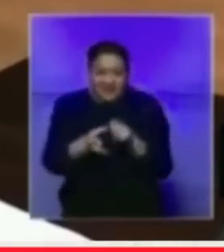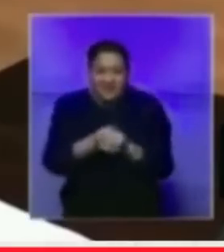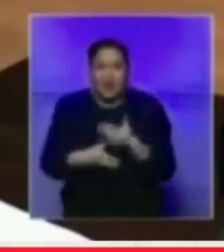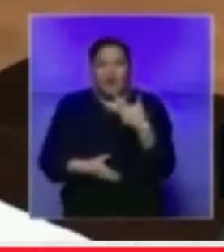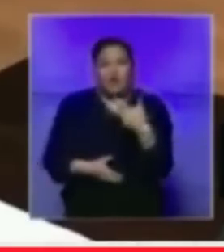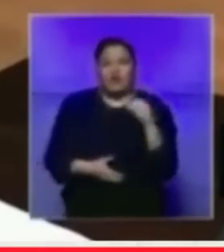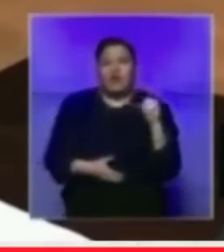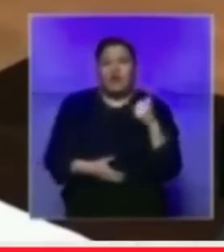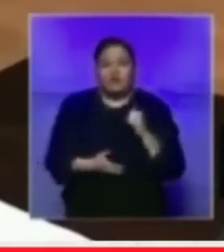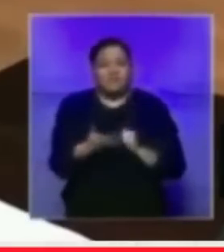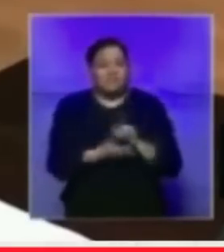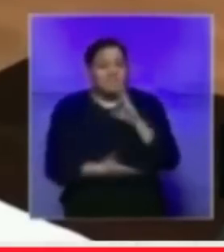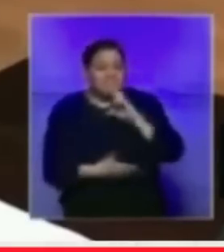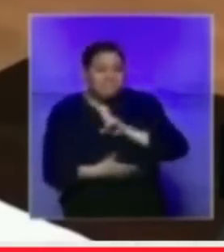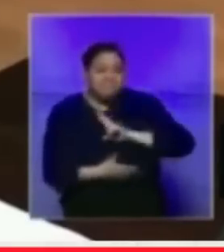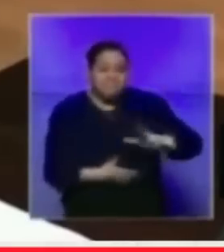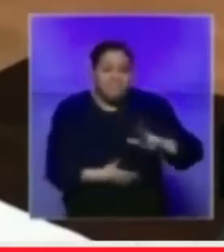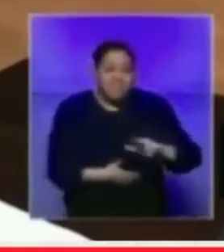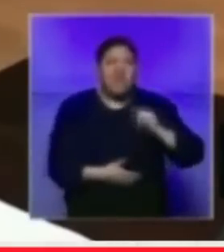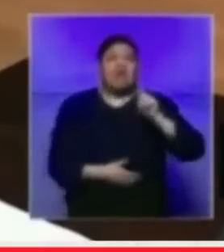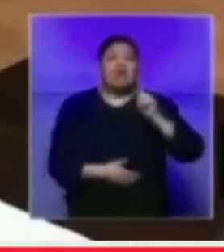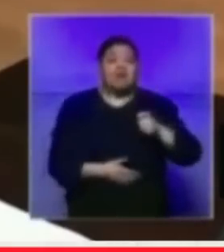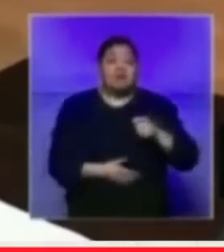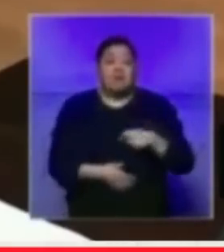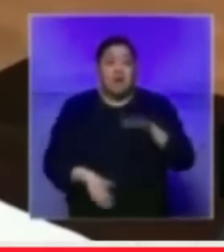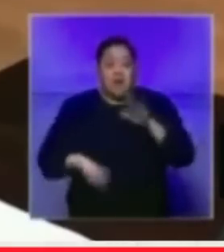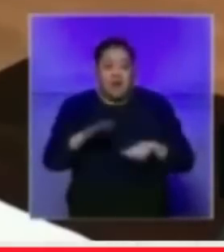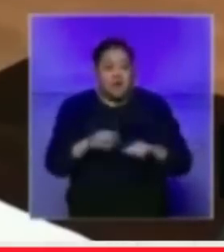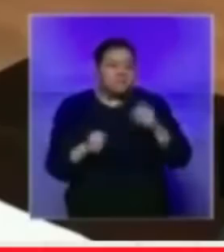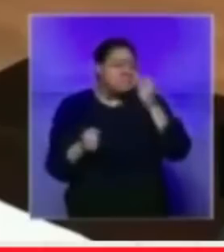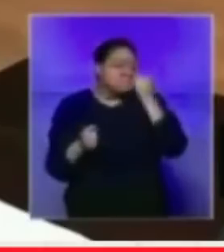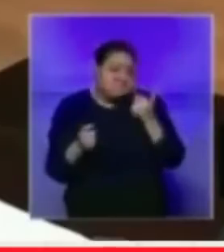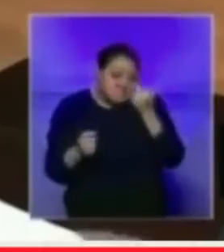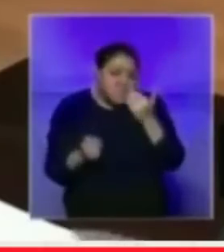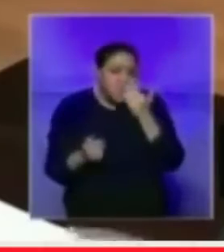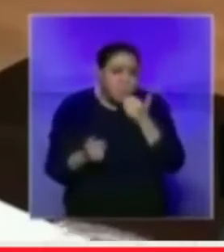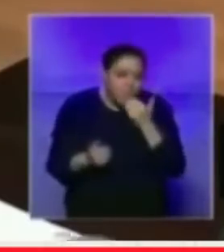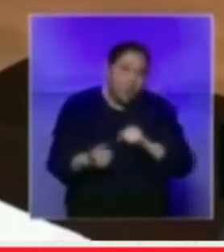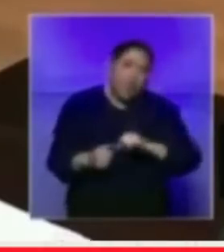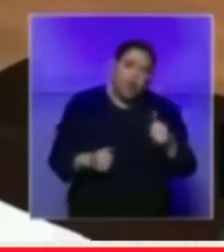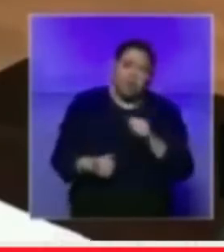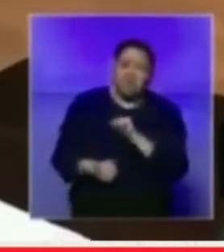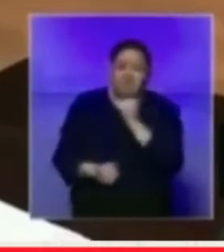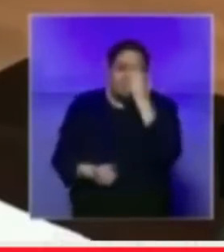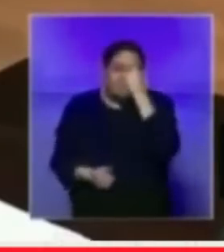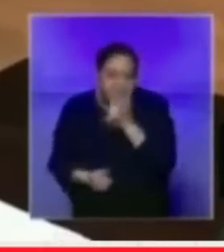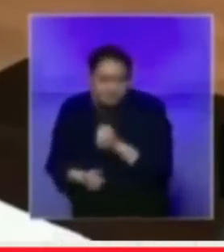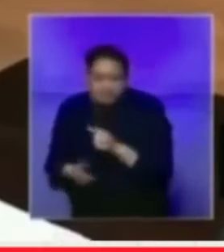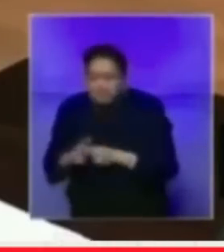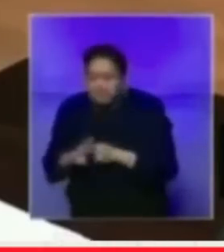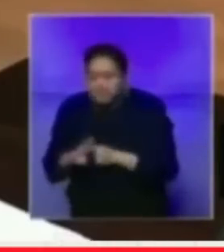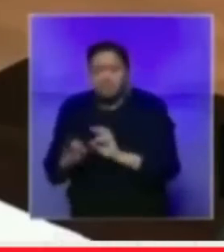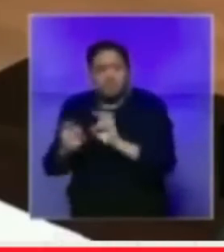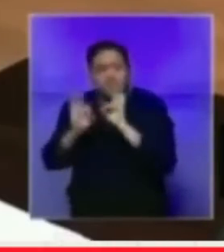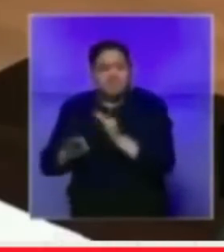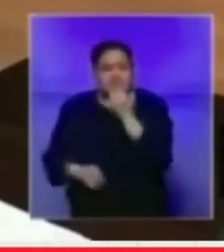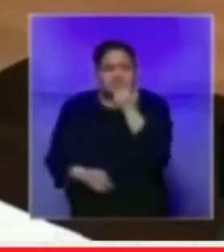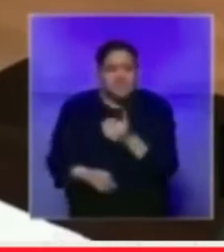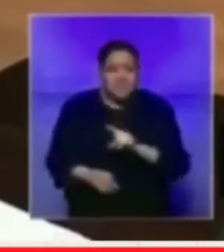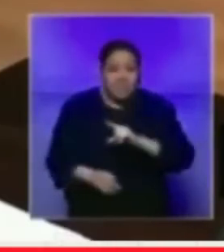de agosto pasado. En algunos casos determinó su improcedencia y en otros confirmó los resultados. Una